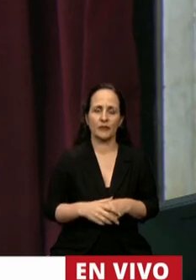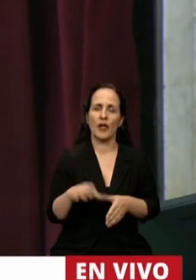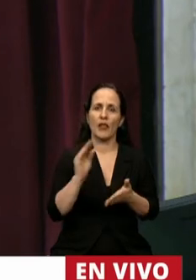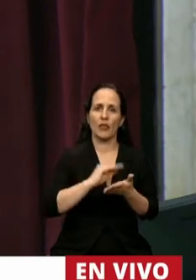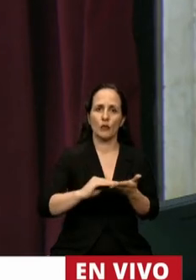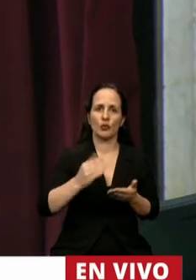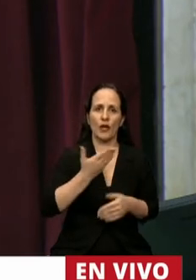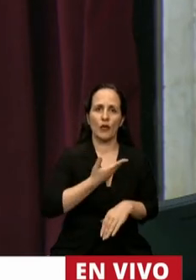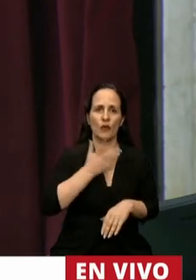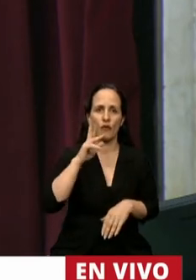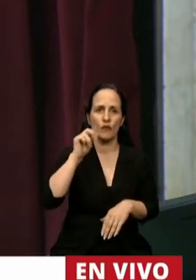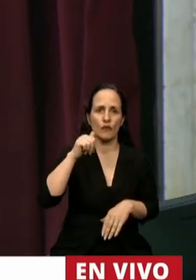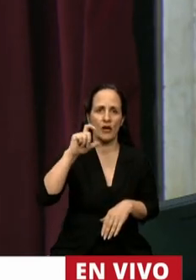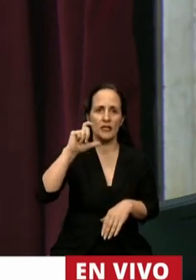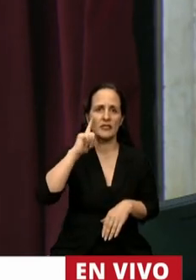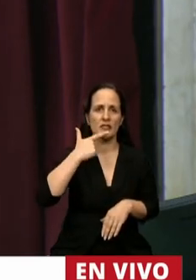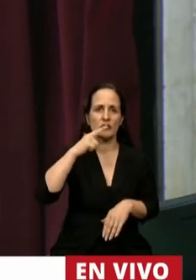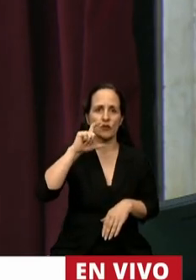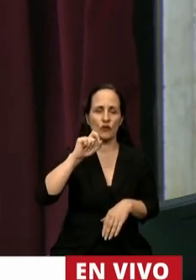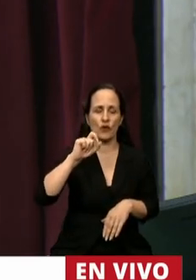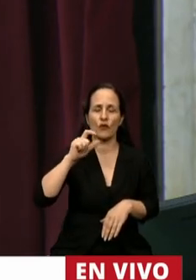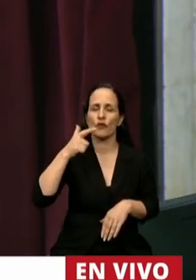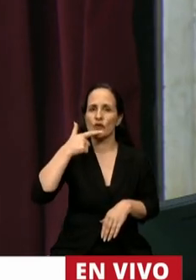Diputado Francisco Sánchez.